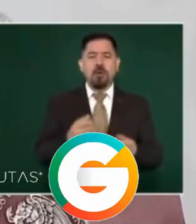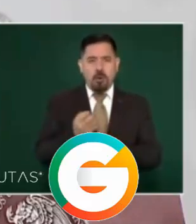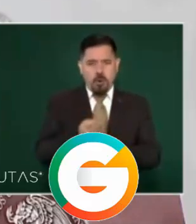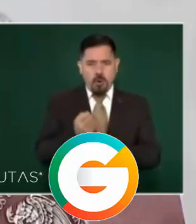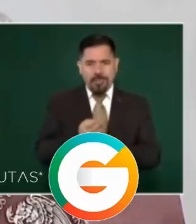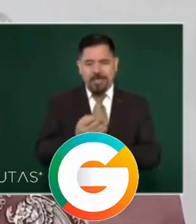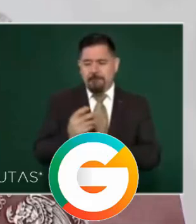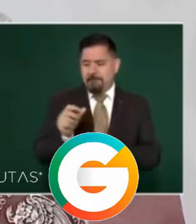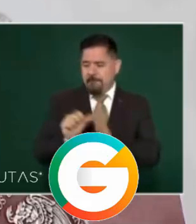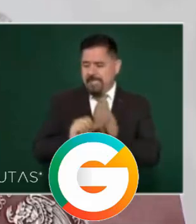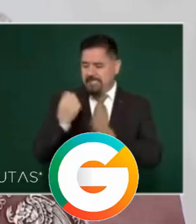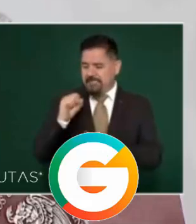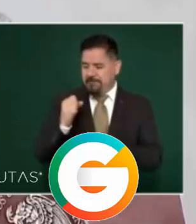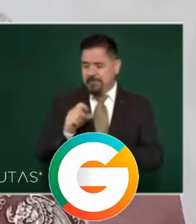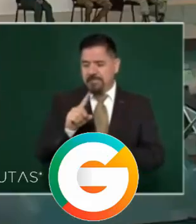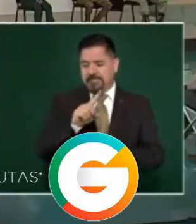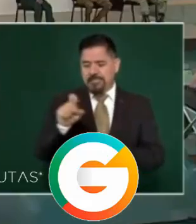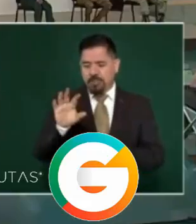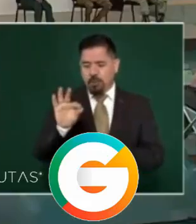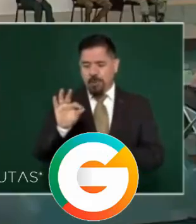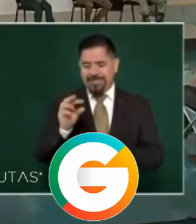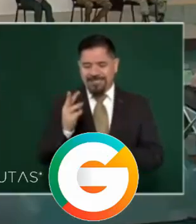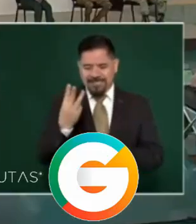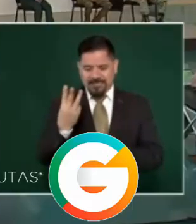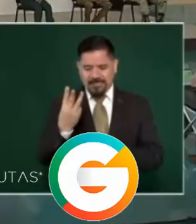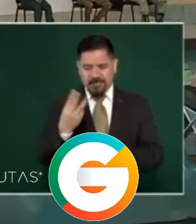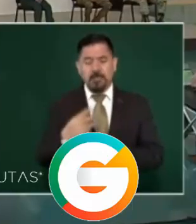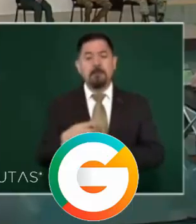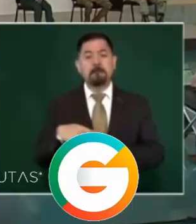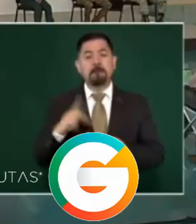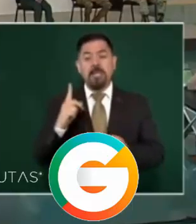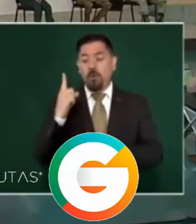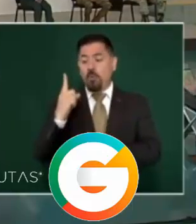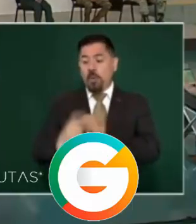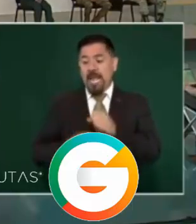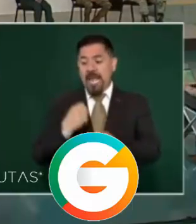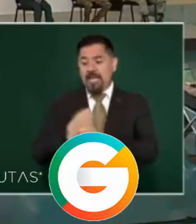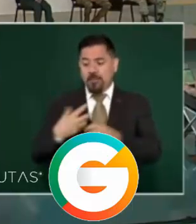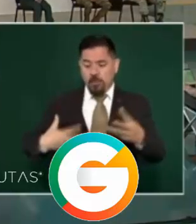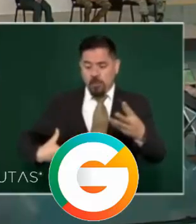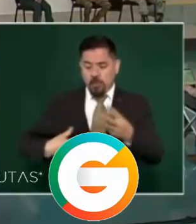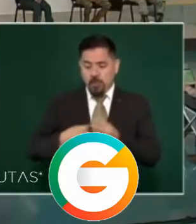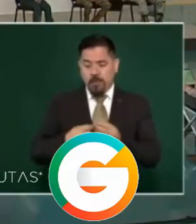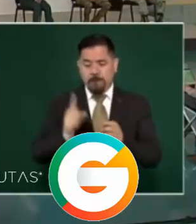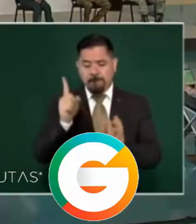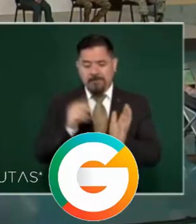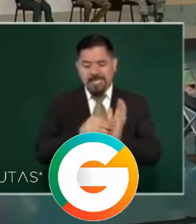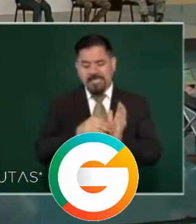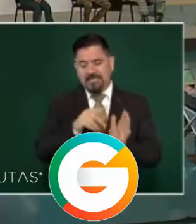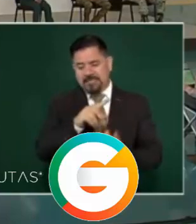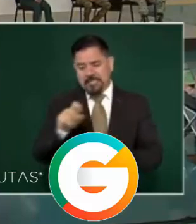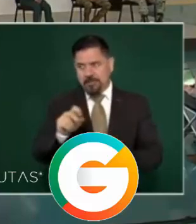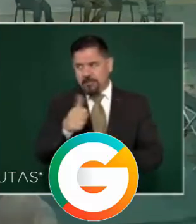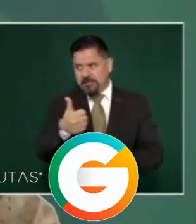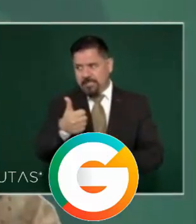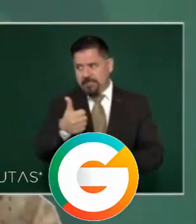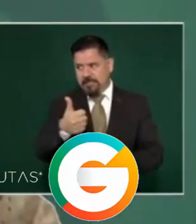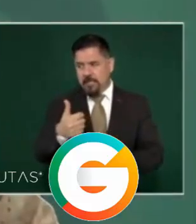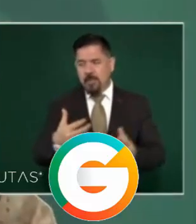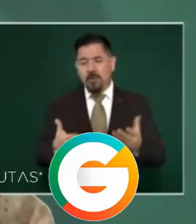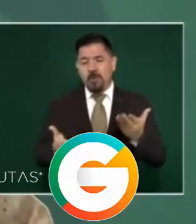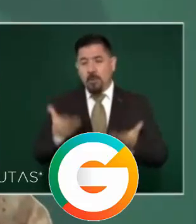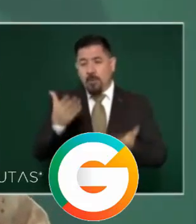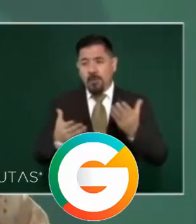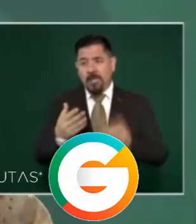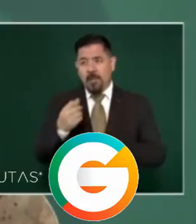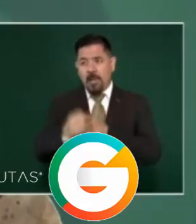en septiembre, 1.106 en lo que va del año, pero comparado con 2020, tenemos